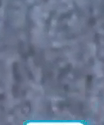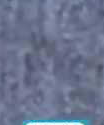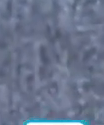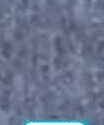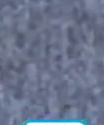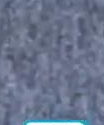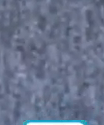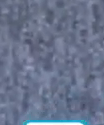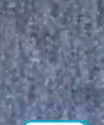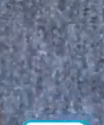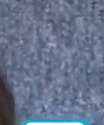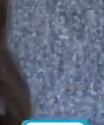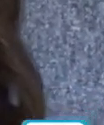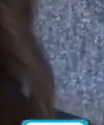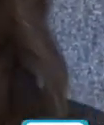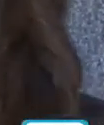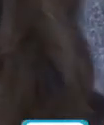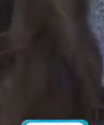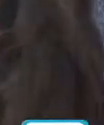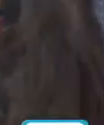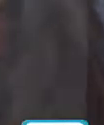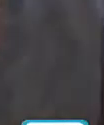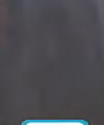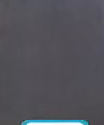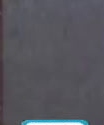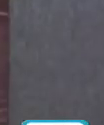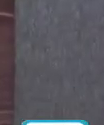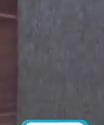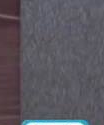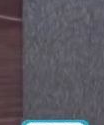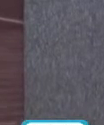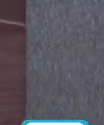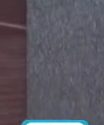Mira nomás cómo me tienes, chiquitito.